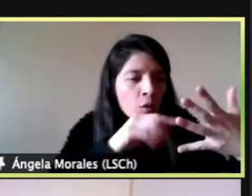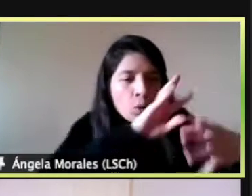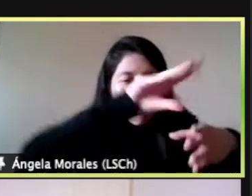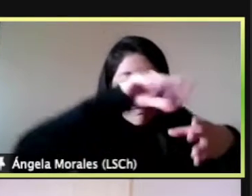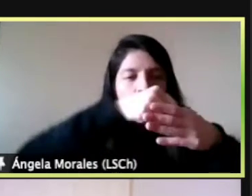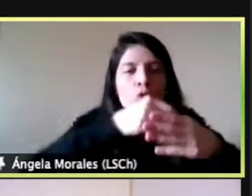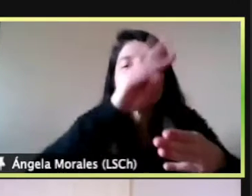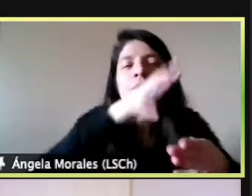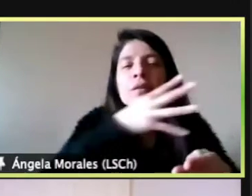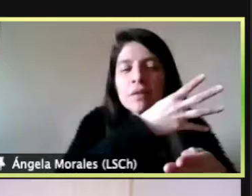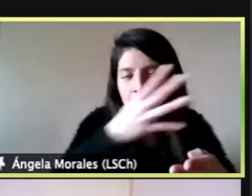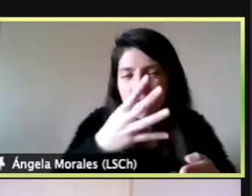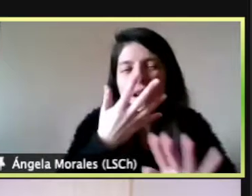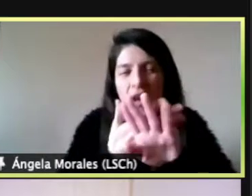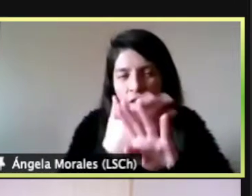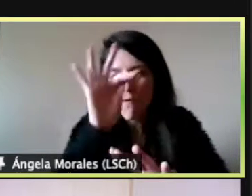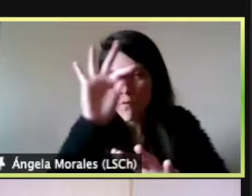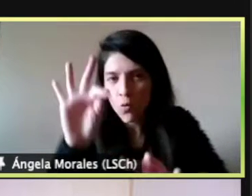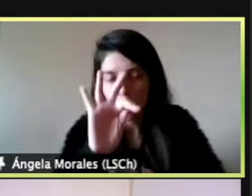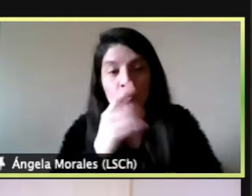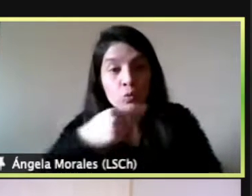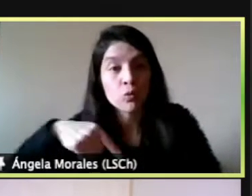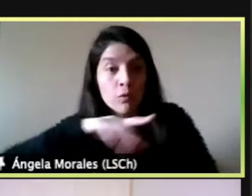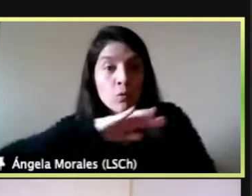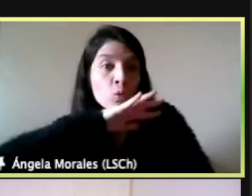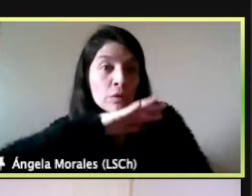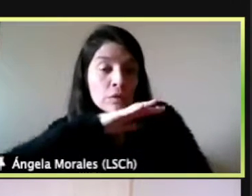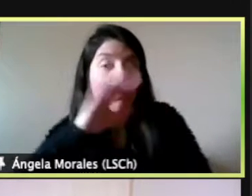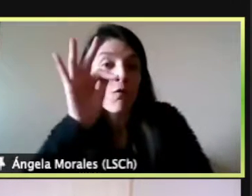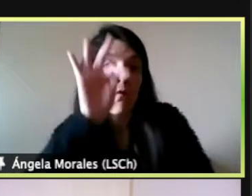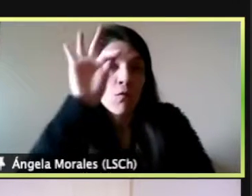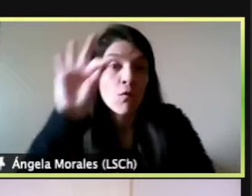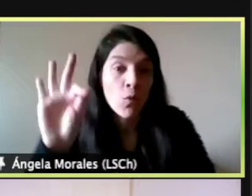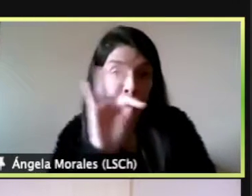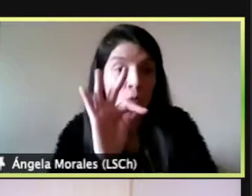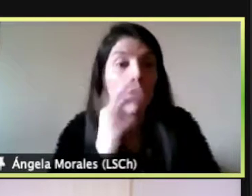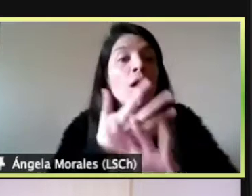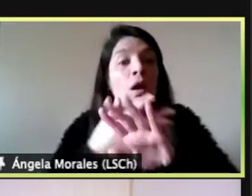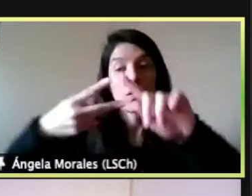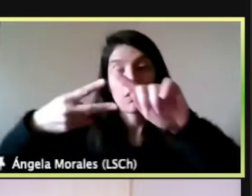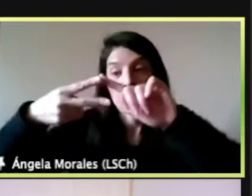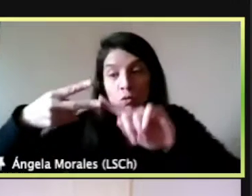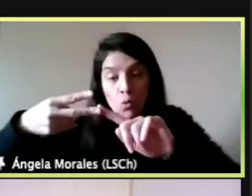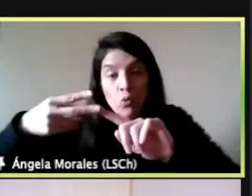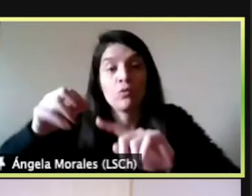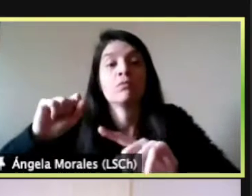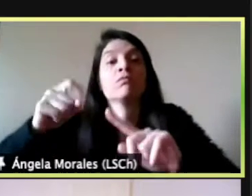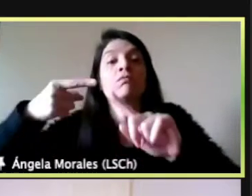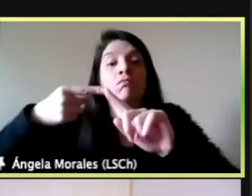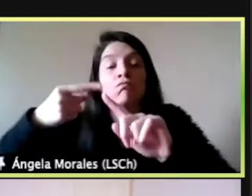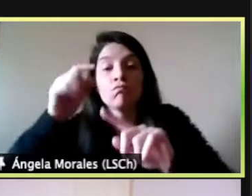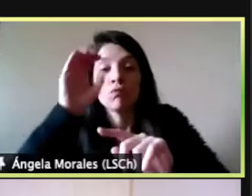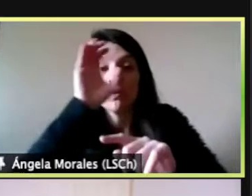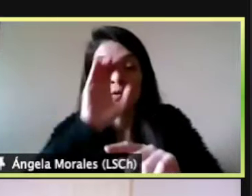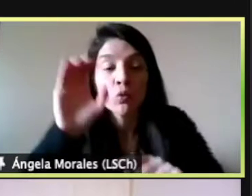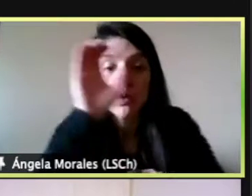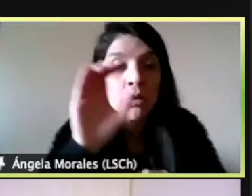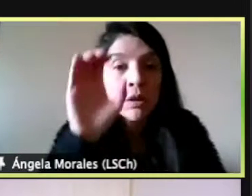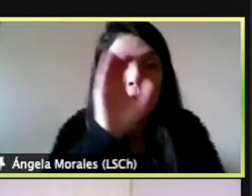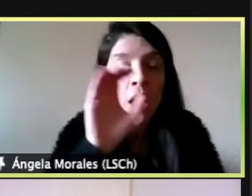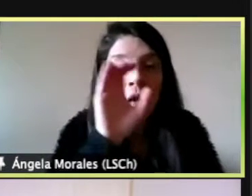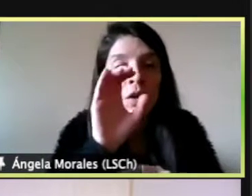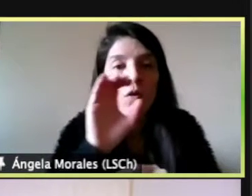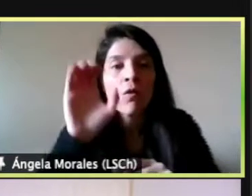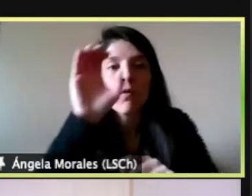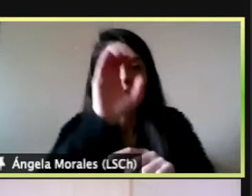poder utilizar una de estas fórmulas. Existen dos, que es buscar B, que significa que voy a buscar de forma vertical, y